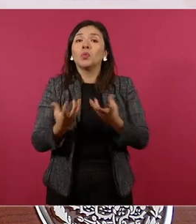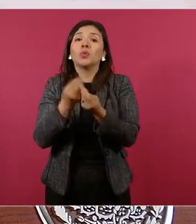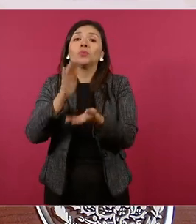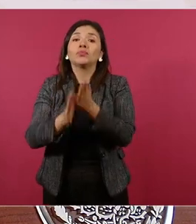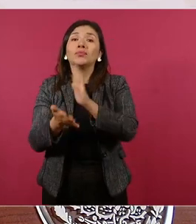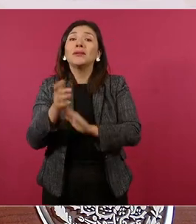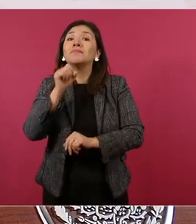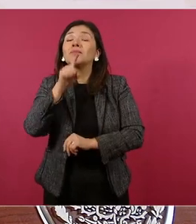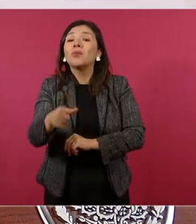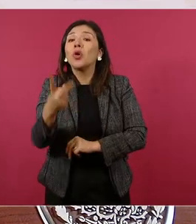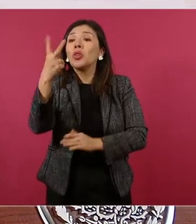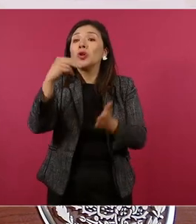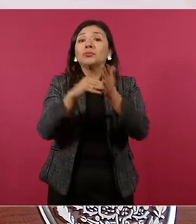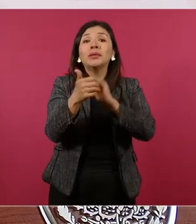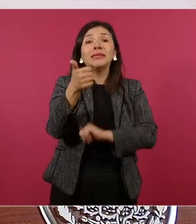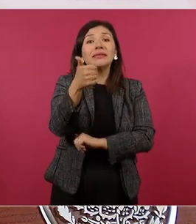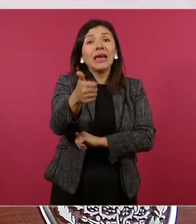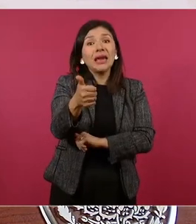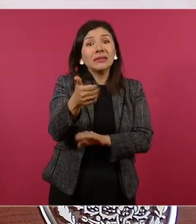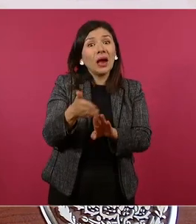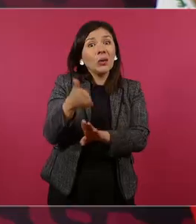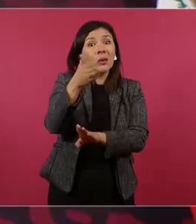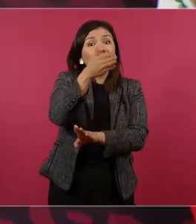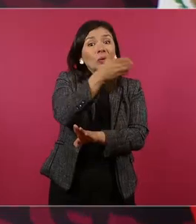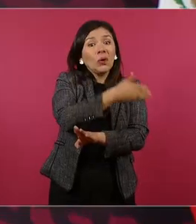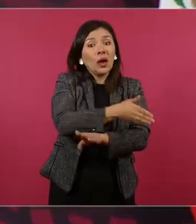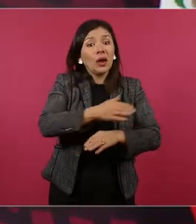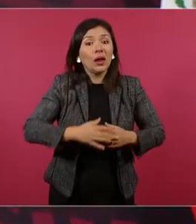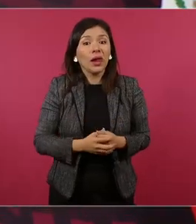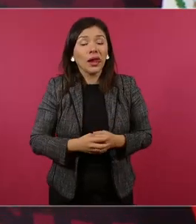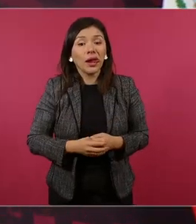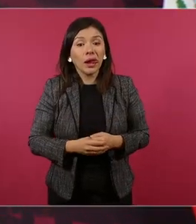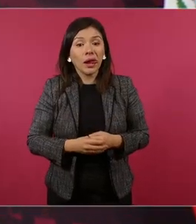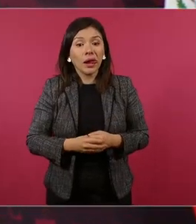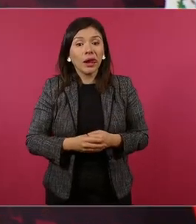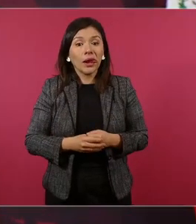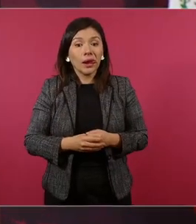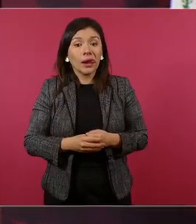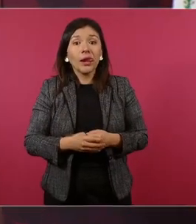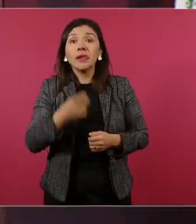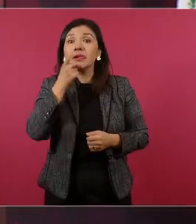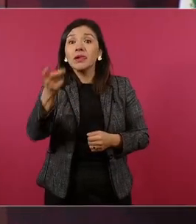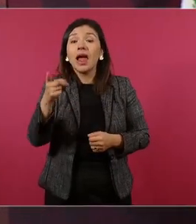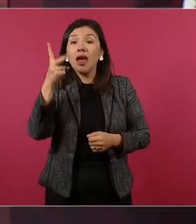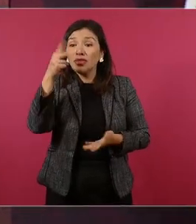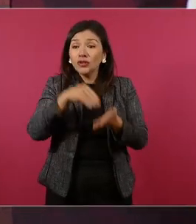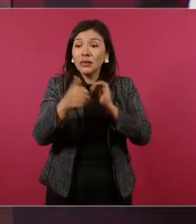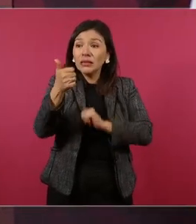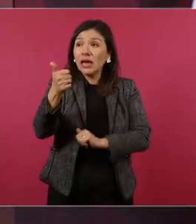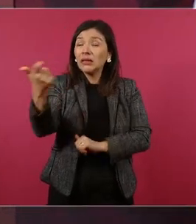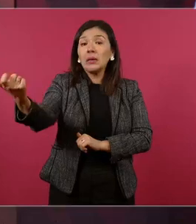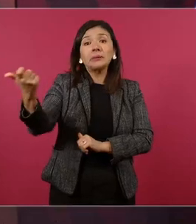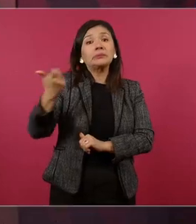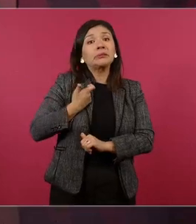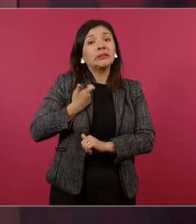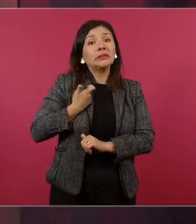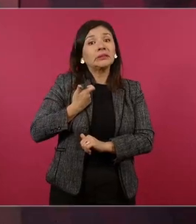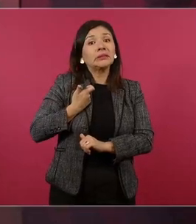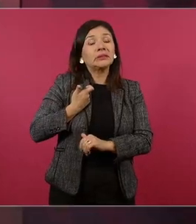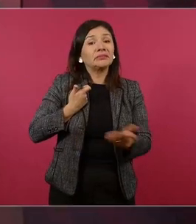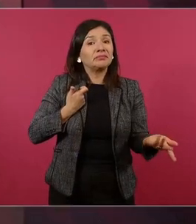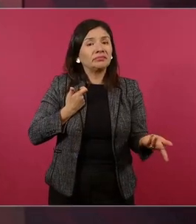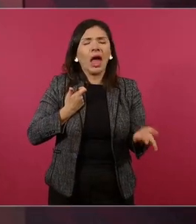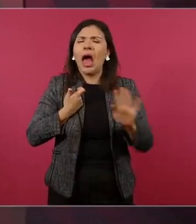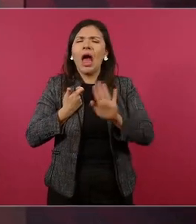el 2006 este recibí dinero del eso ya que lo